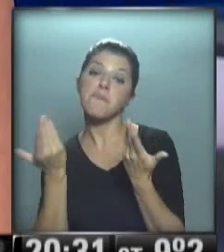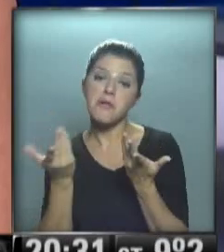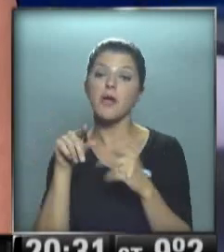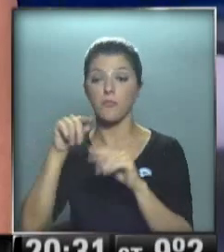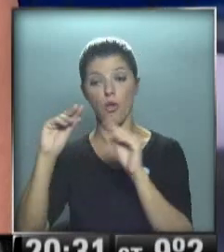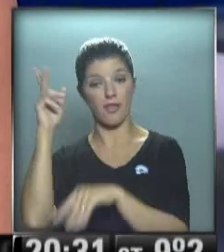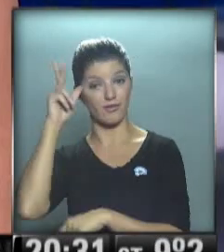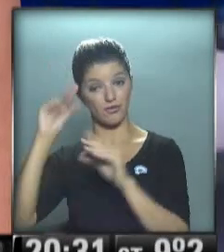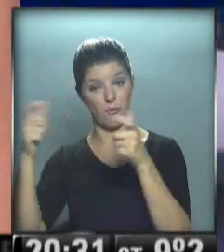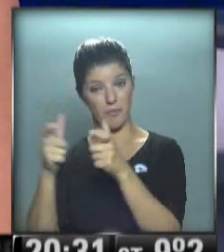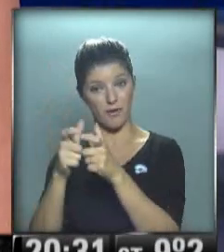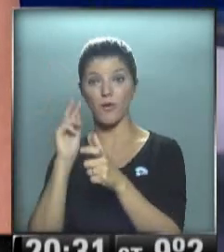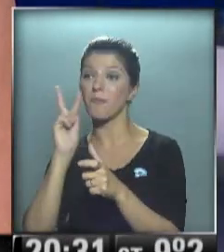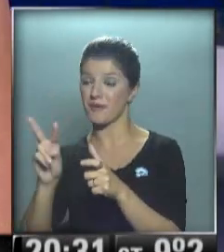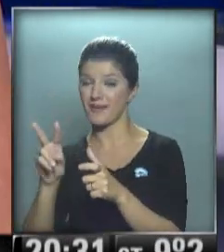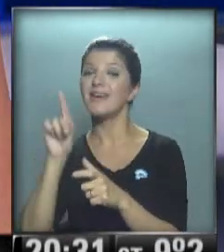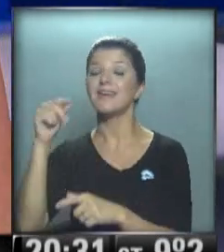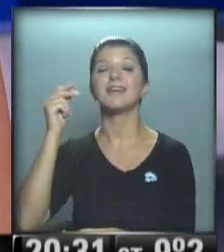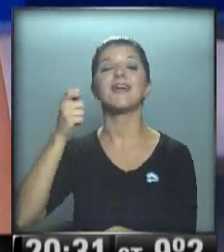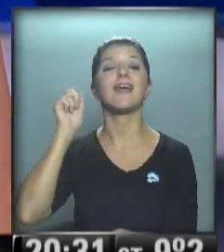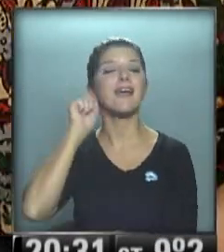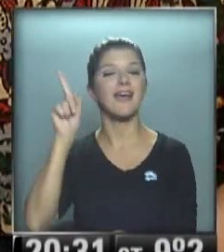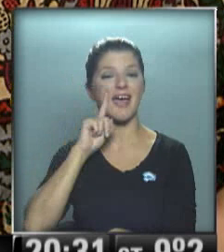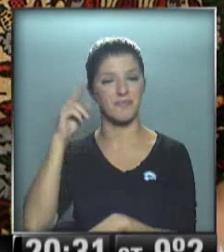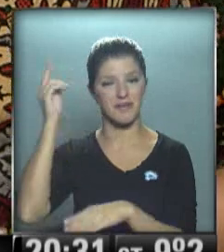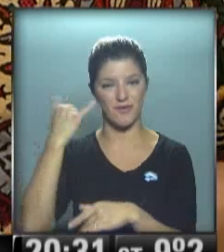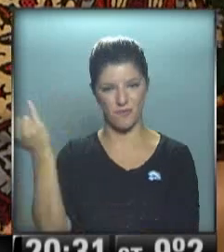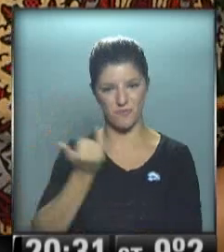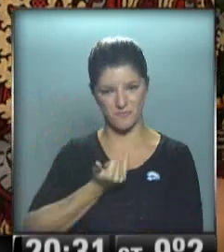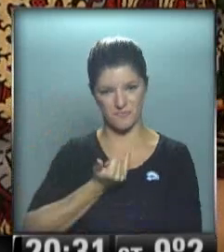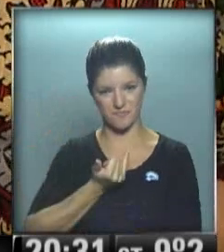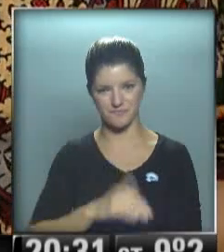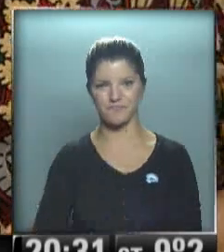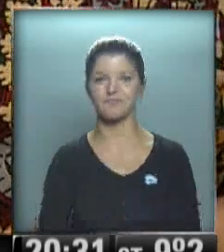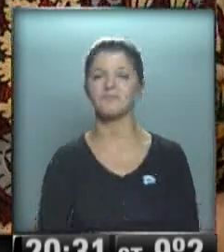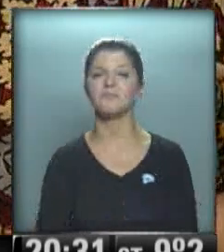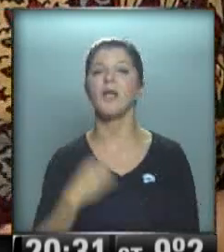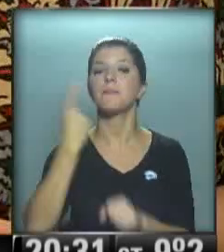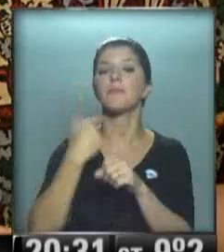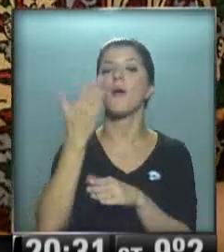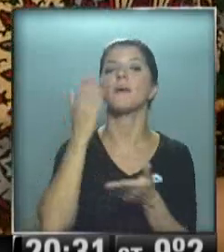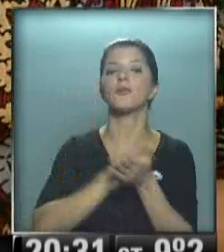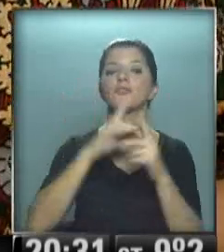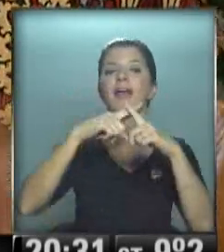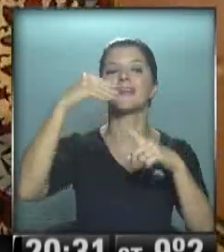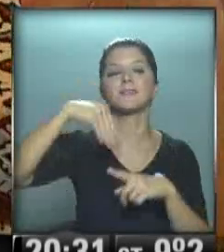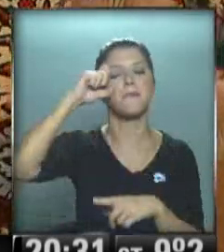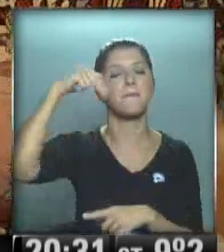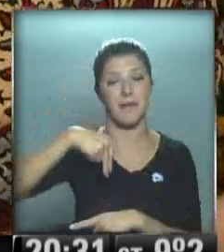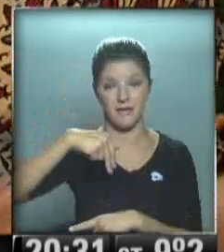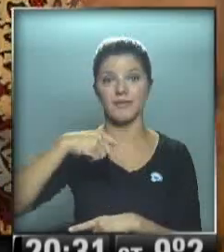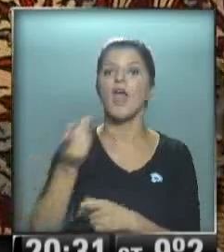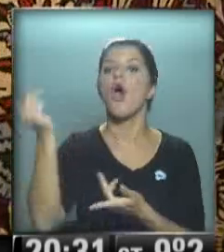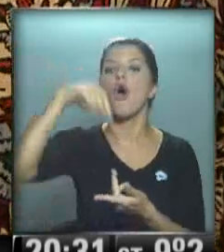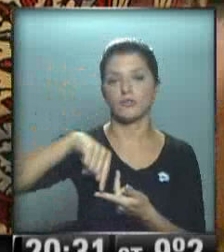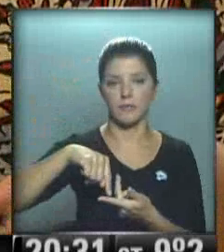las ocho películas que se estrenaron ayer y que Gabriela radiche ya nos cuenta por un lado vamos a hablar de x-men días del futuro pasado que viene otra